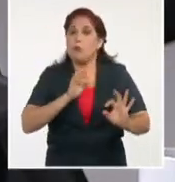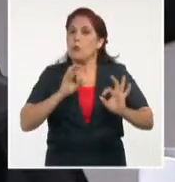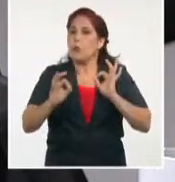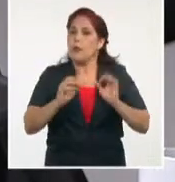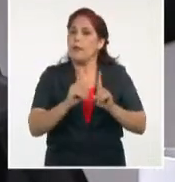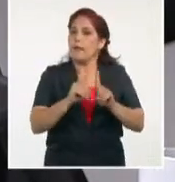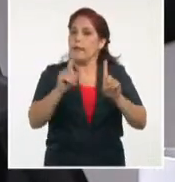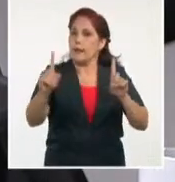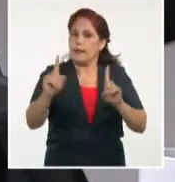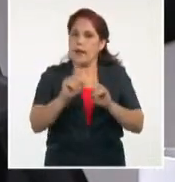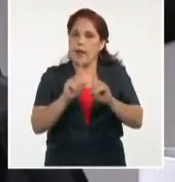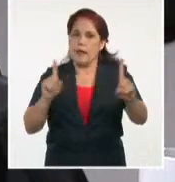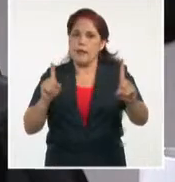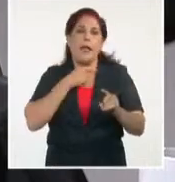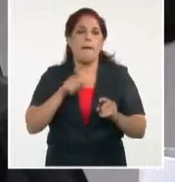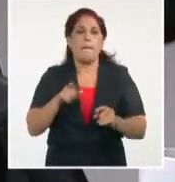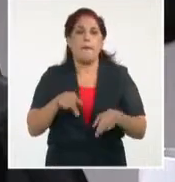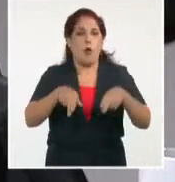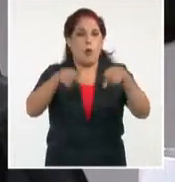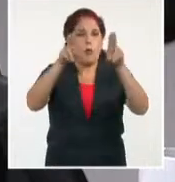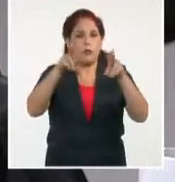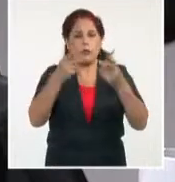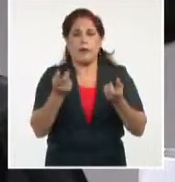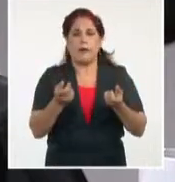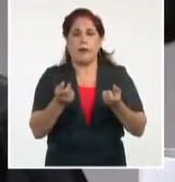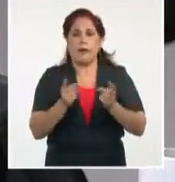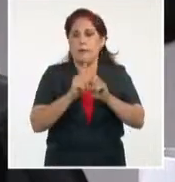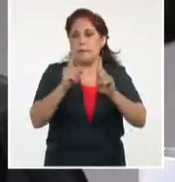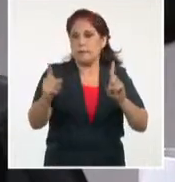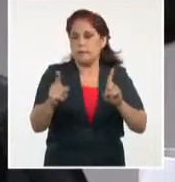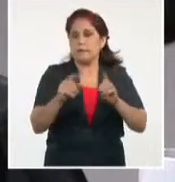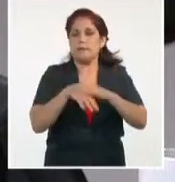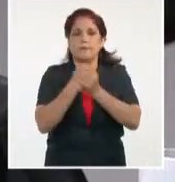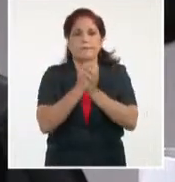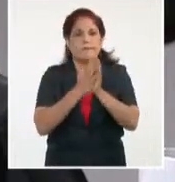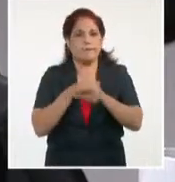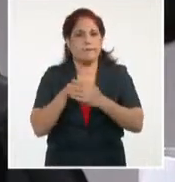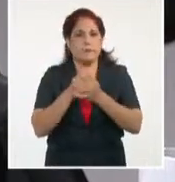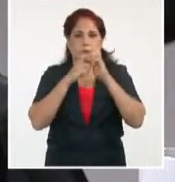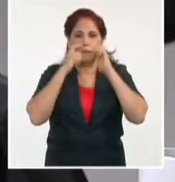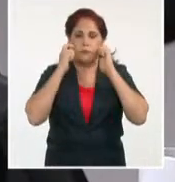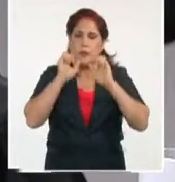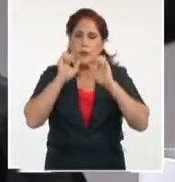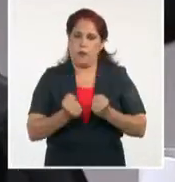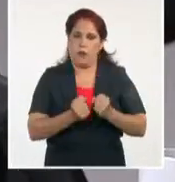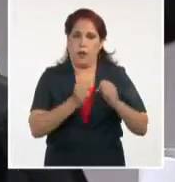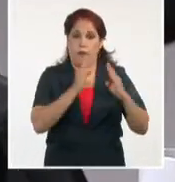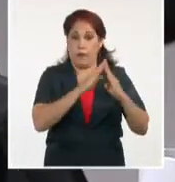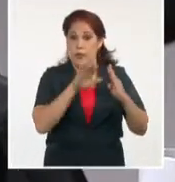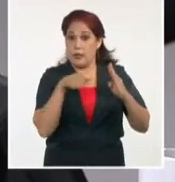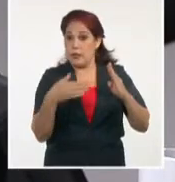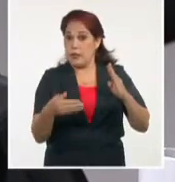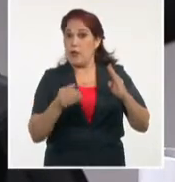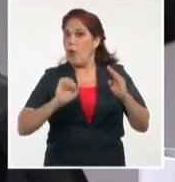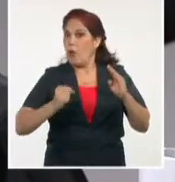de aquellas medidas de distanciamiento, de higiene, que se deben mantener siempre como se viene realizando hasta